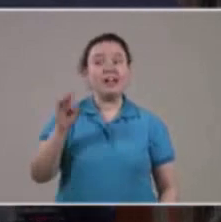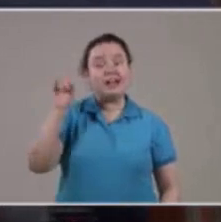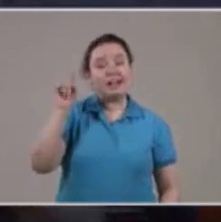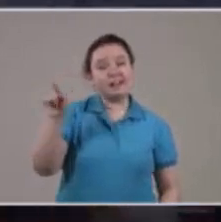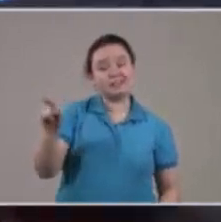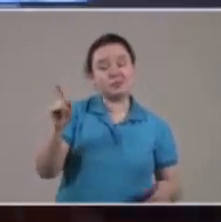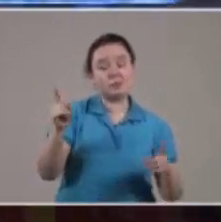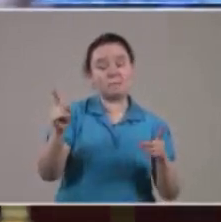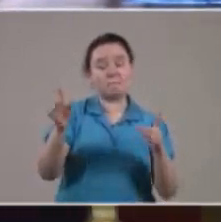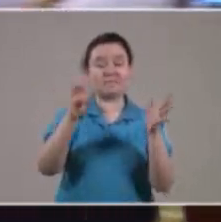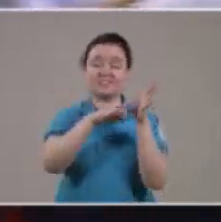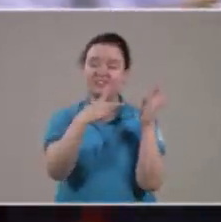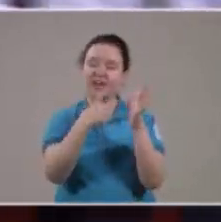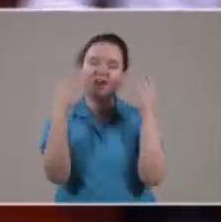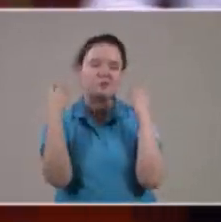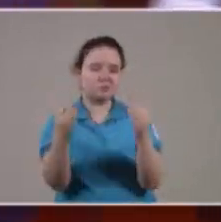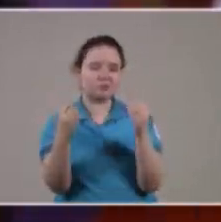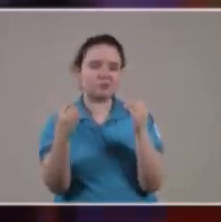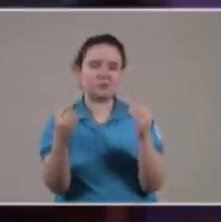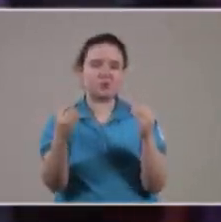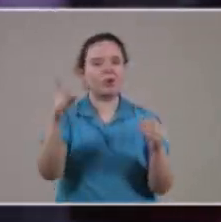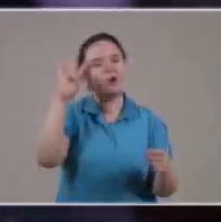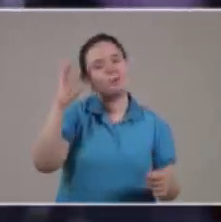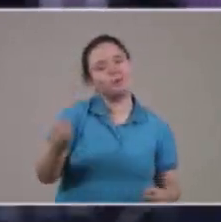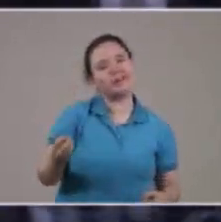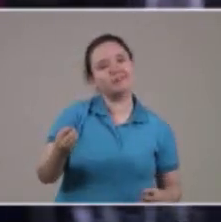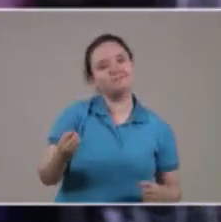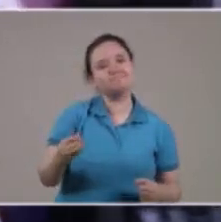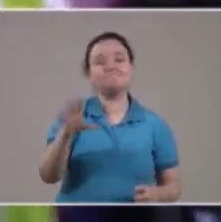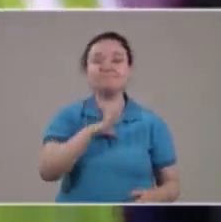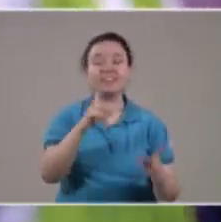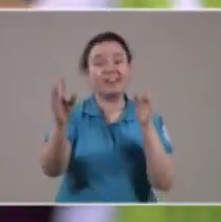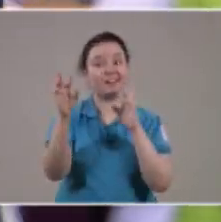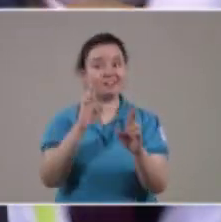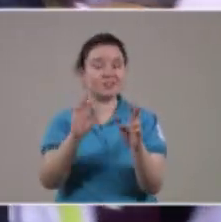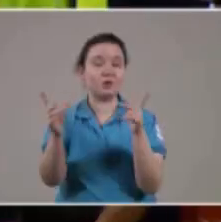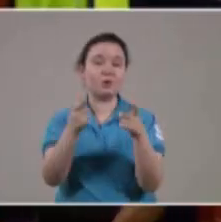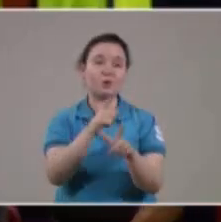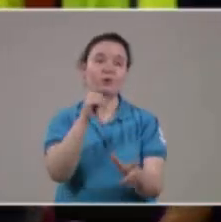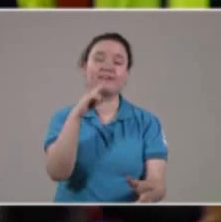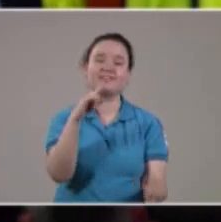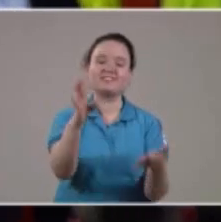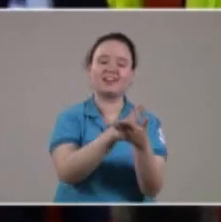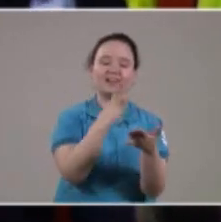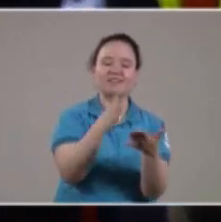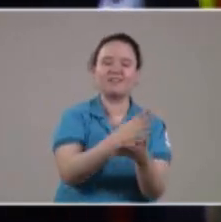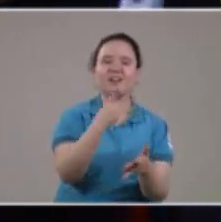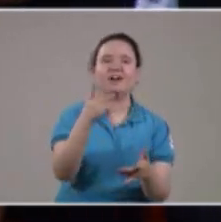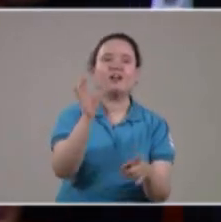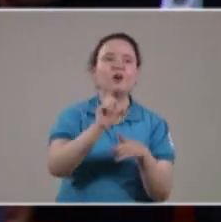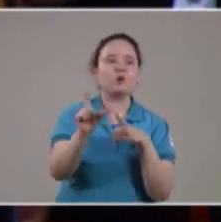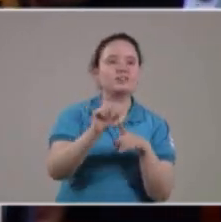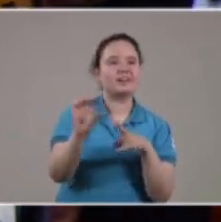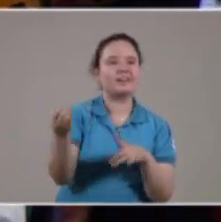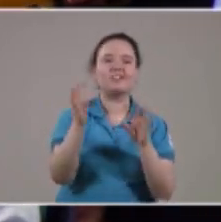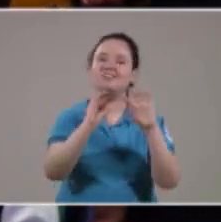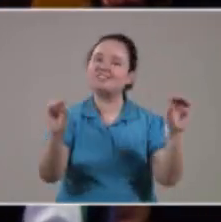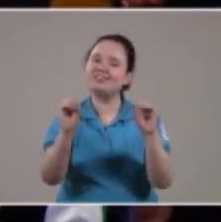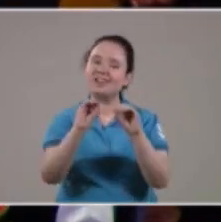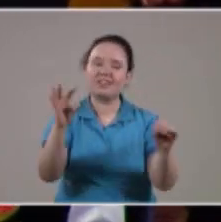Eso para él significaba mucho, porque coincidía con lo que dice en la Biblia: cosa que ojo no vio,